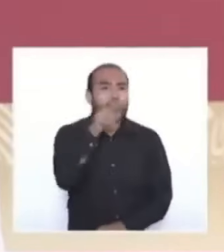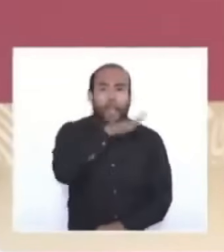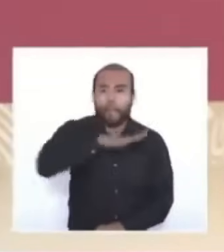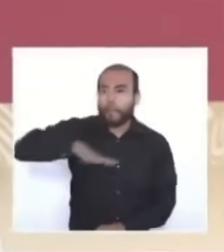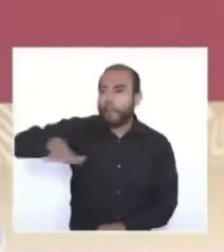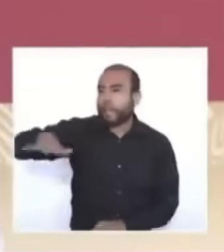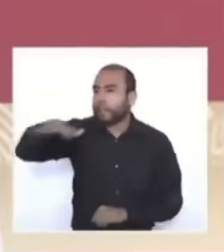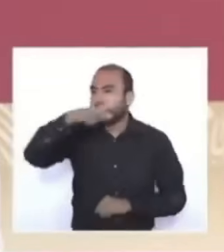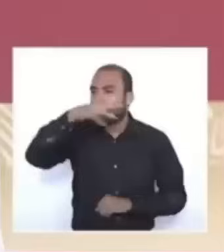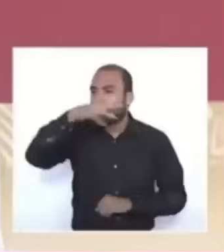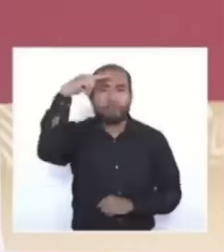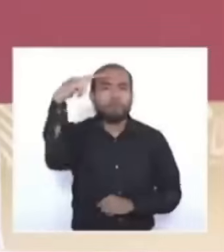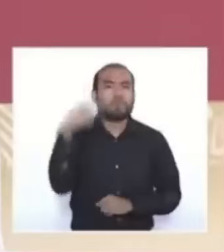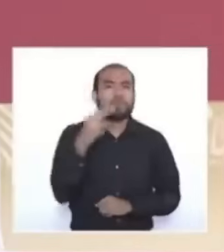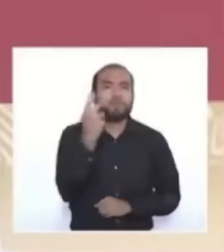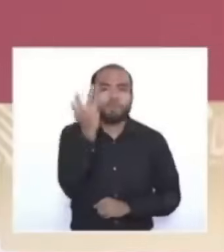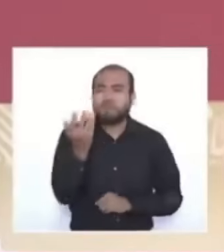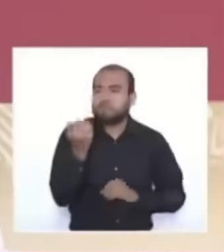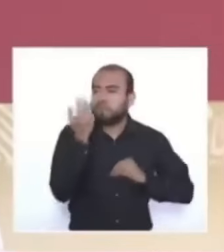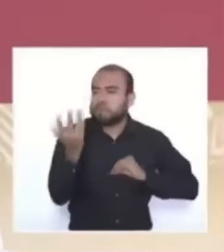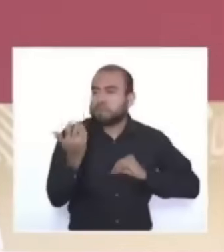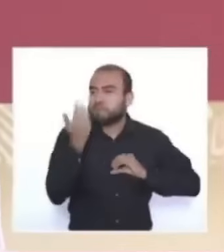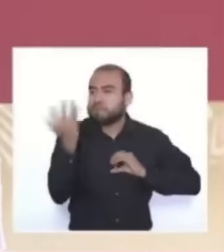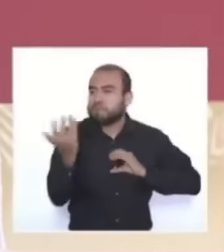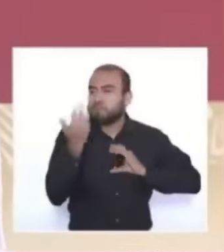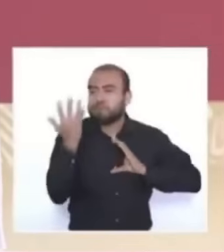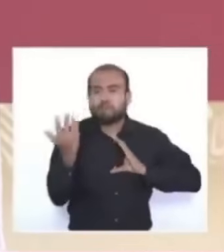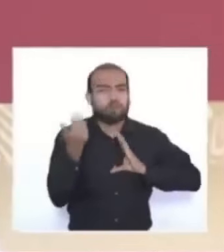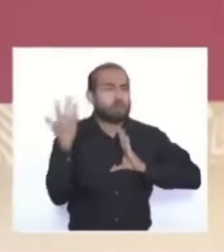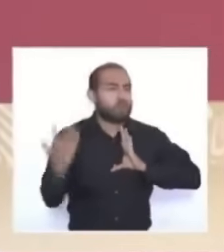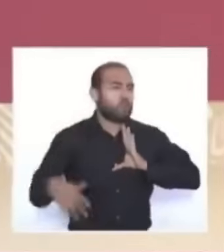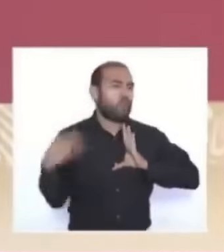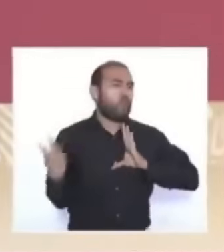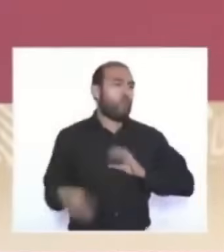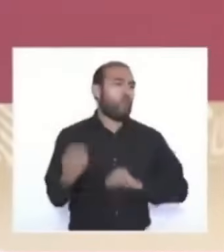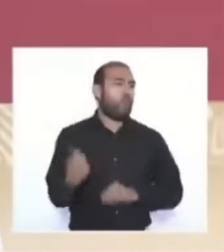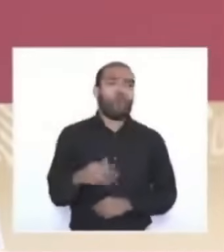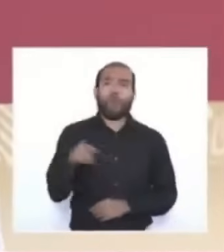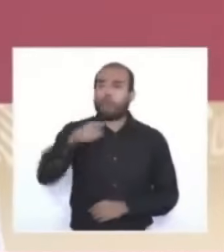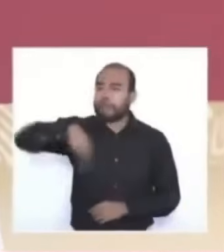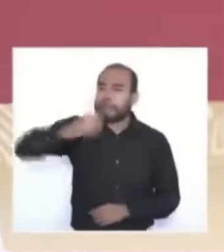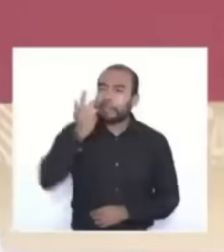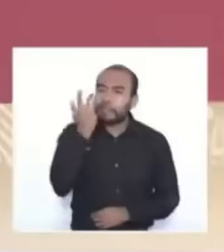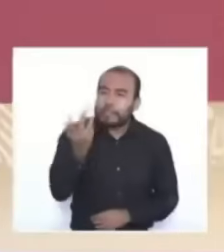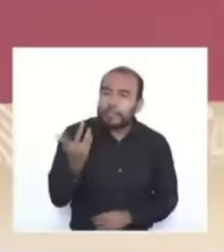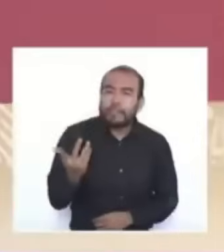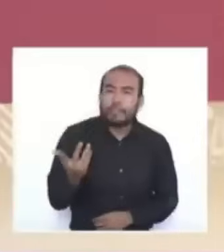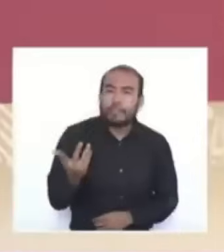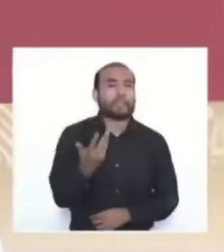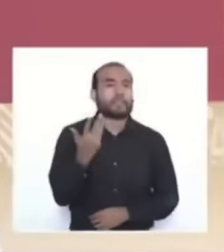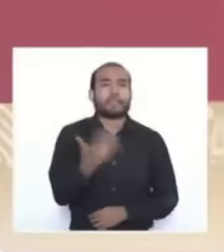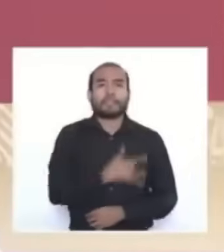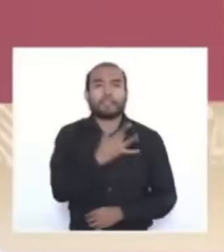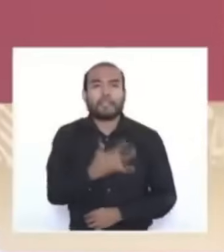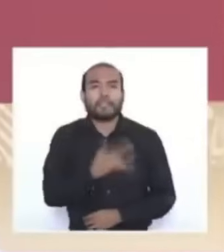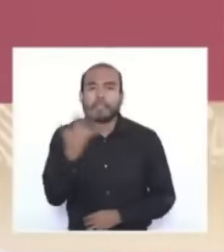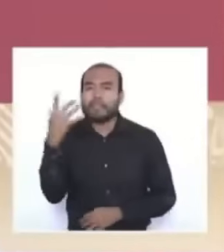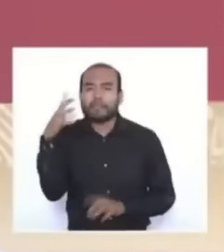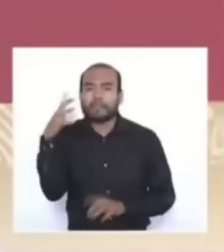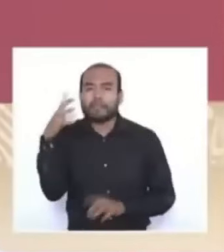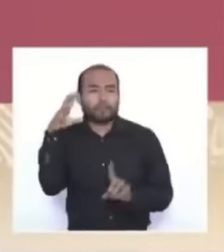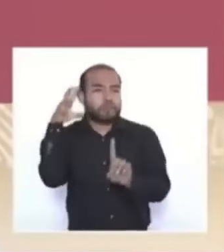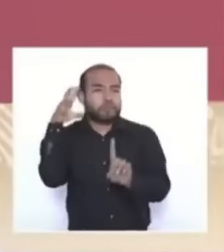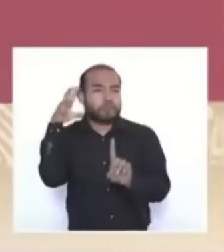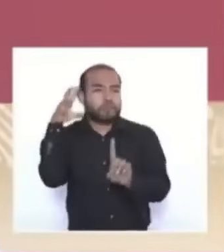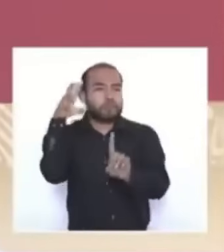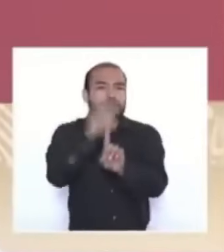México quiere, adora, siente al presidente Andrés Manuel